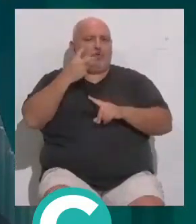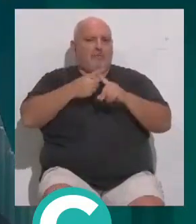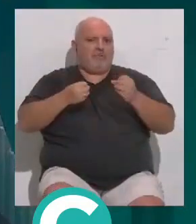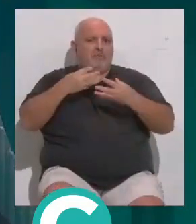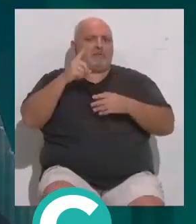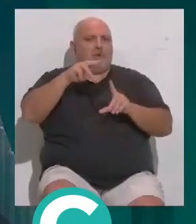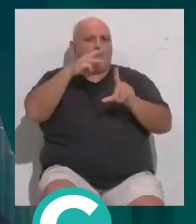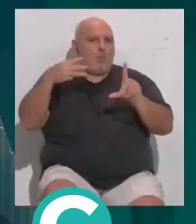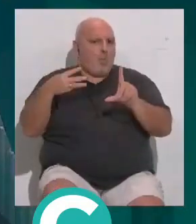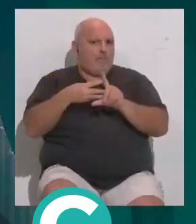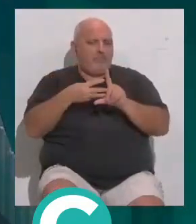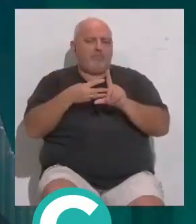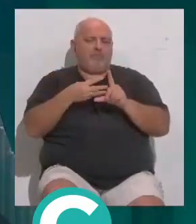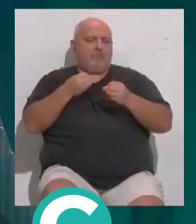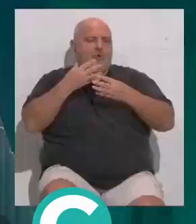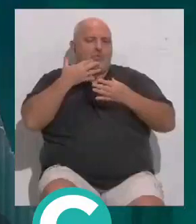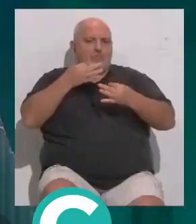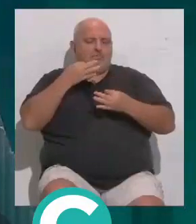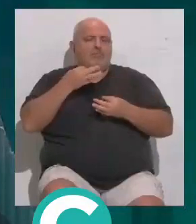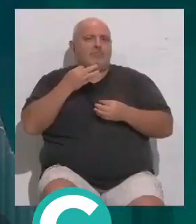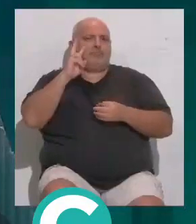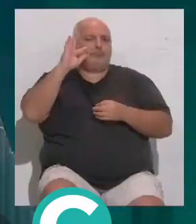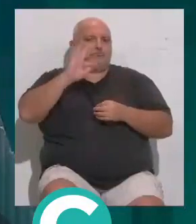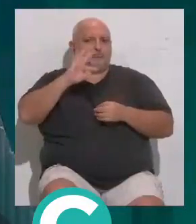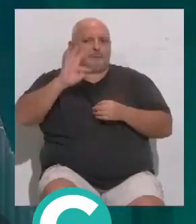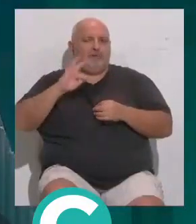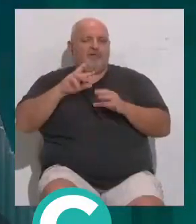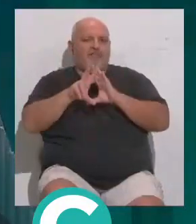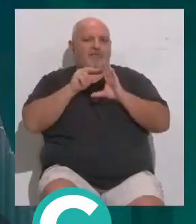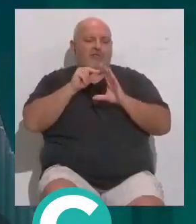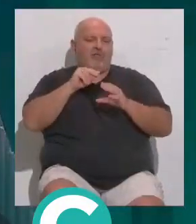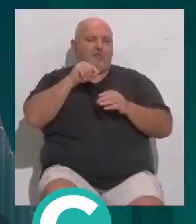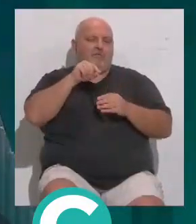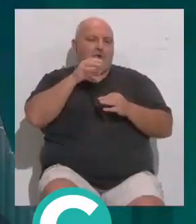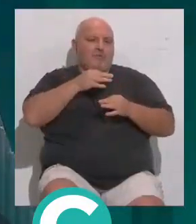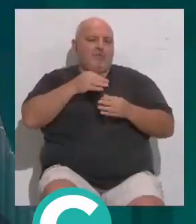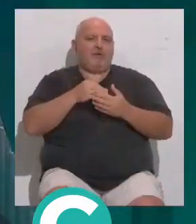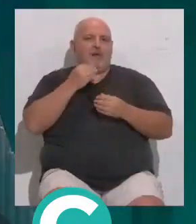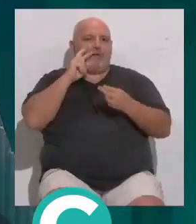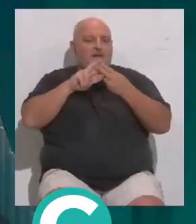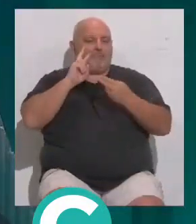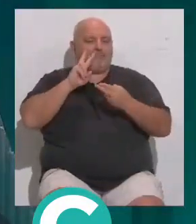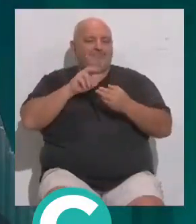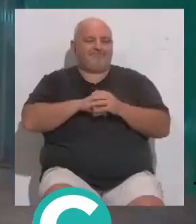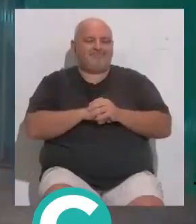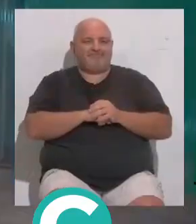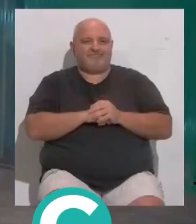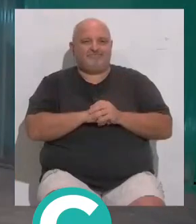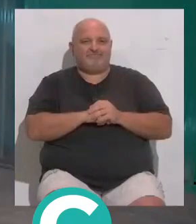permanentemente informados a través de nuestra página web en la dirección www.ondacadiz.es. Adiós.